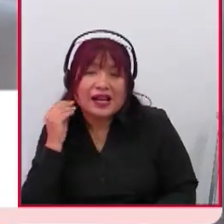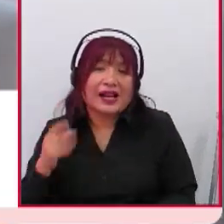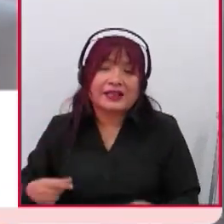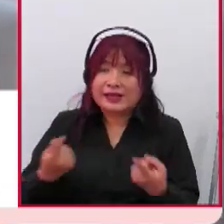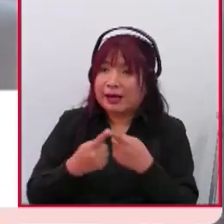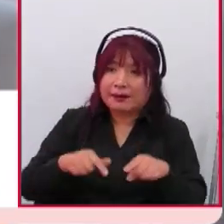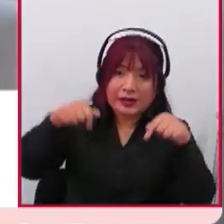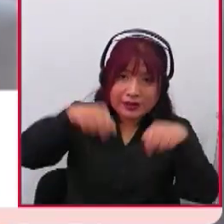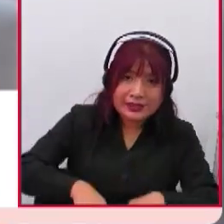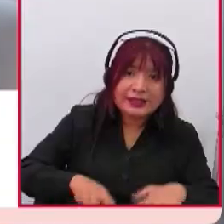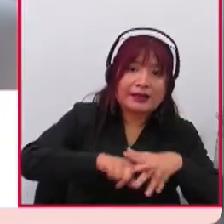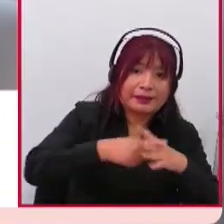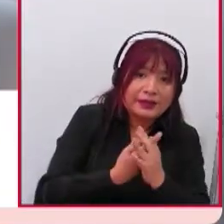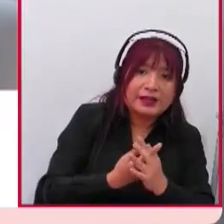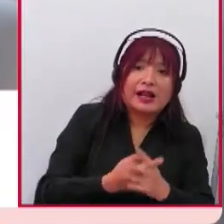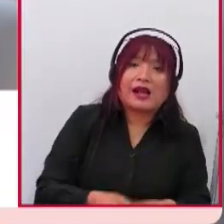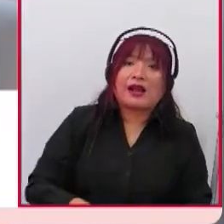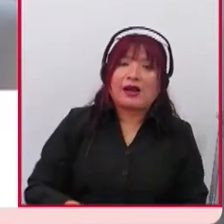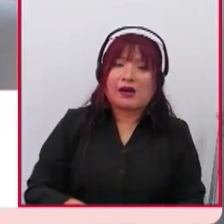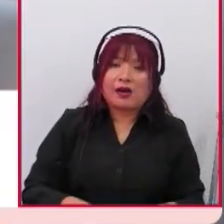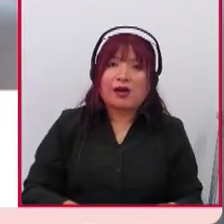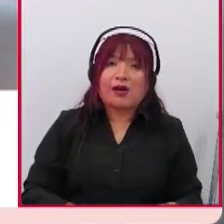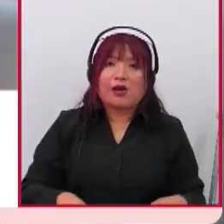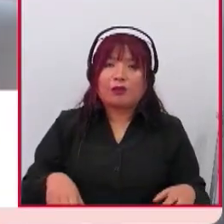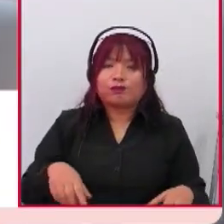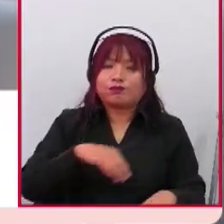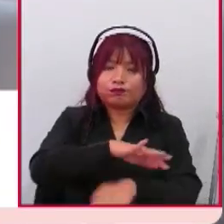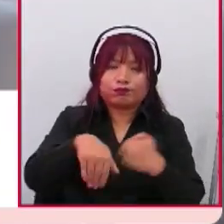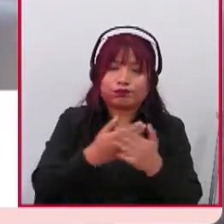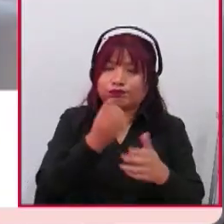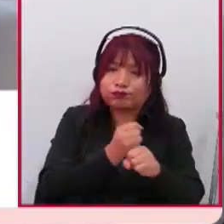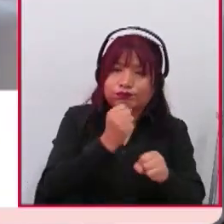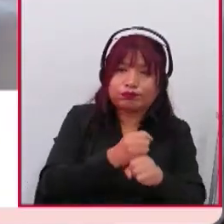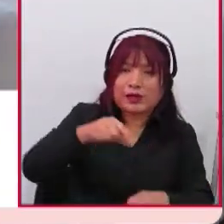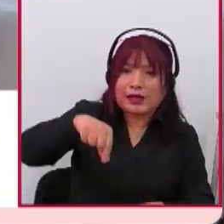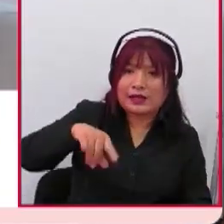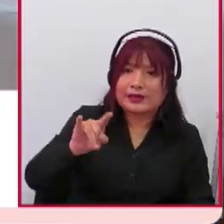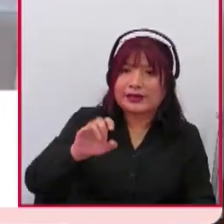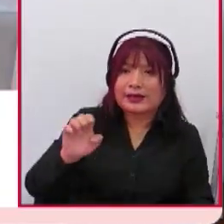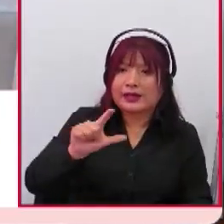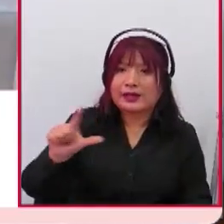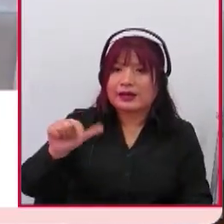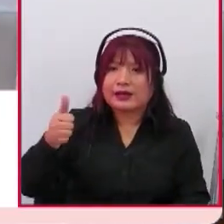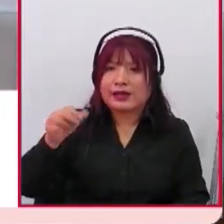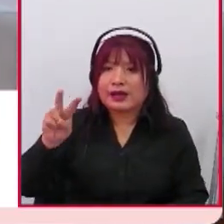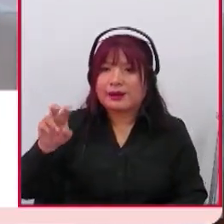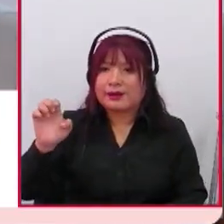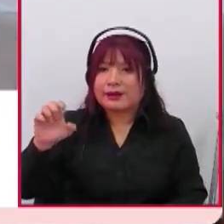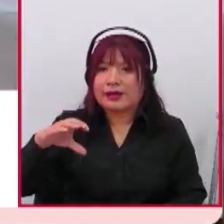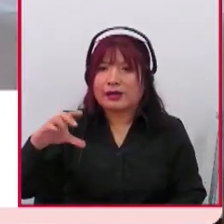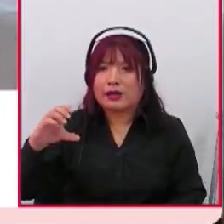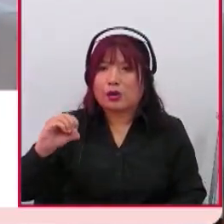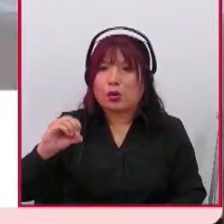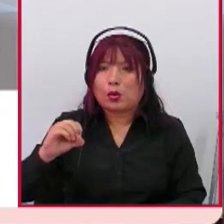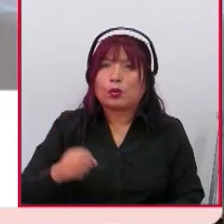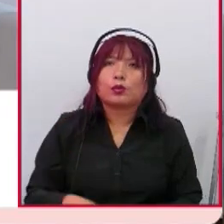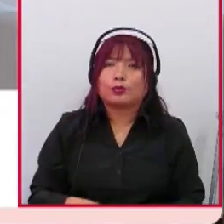de las operaciones en Quellaveco. Y parte de este equipo de trabajo participó de la puesta en marcha de la planta de